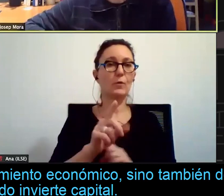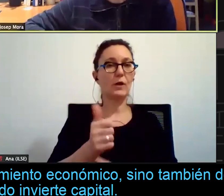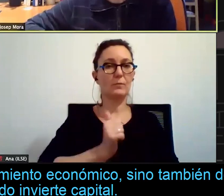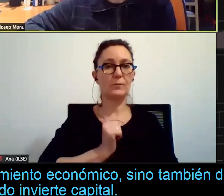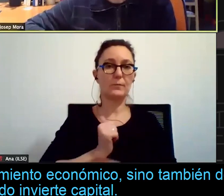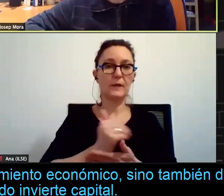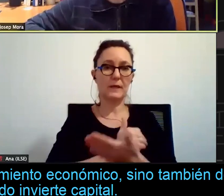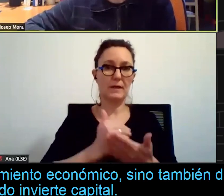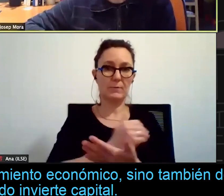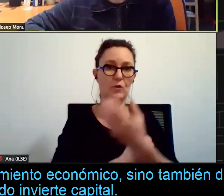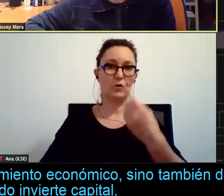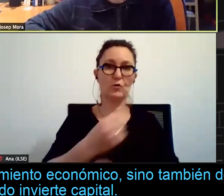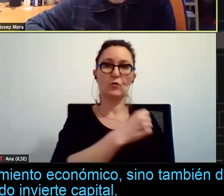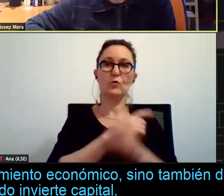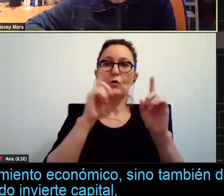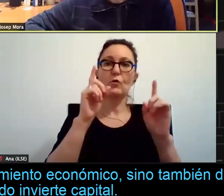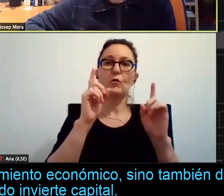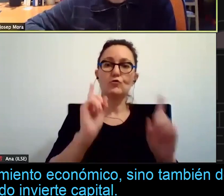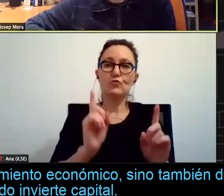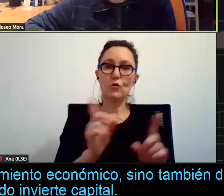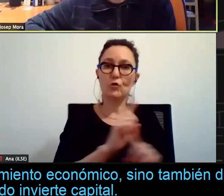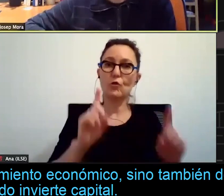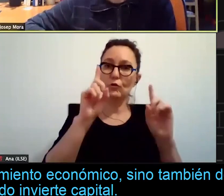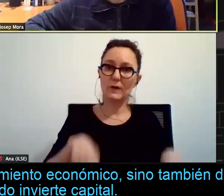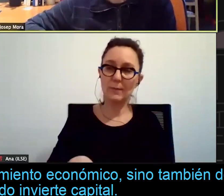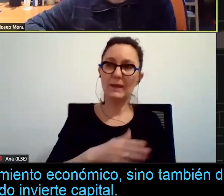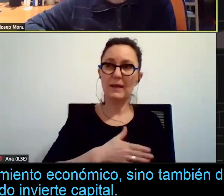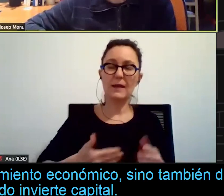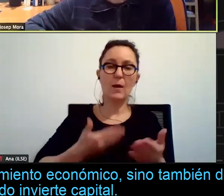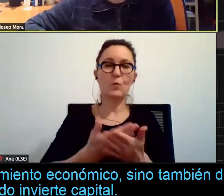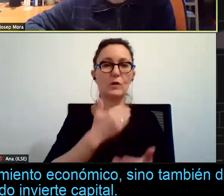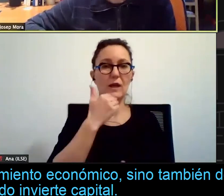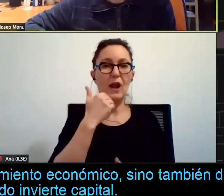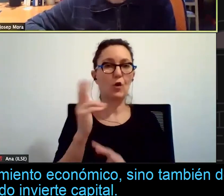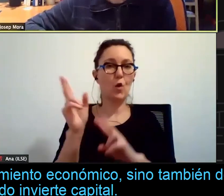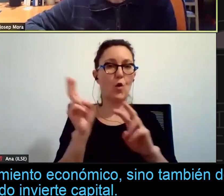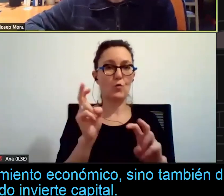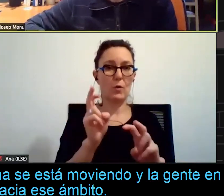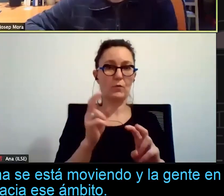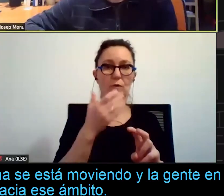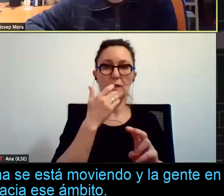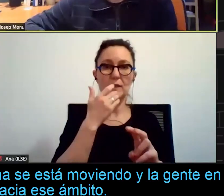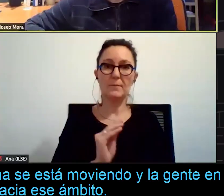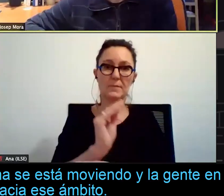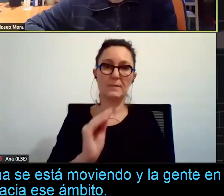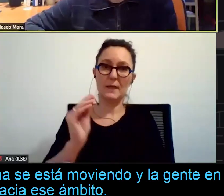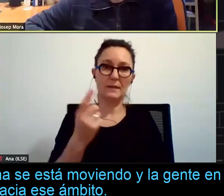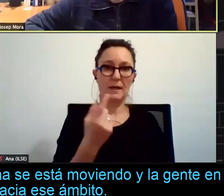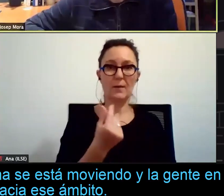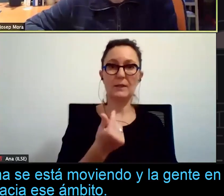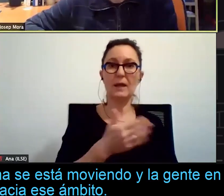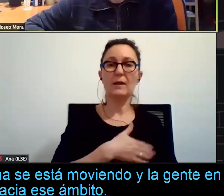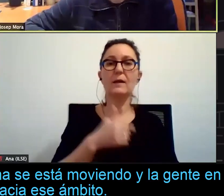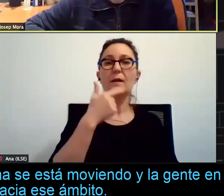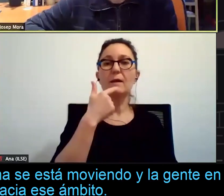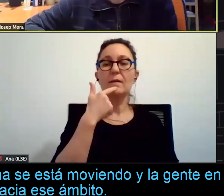sino también tiene esa otra motivación de aportar algo más, ¿no? Cuando él invierte capital. Eso quiere decir que al final el ecosistema